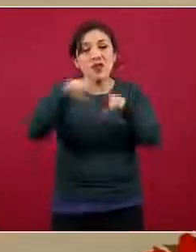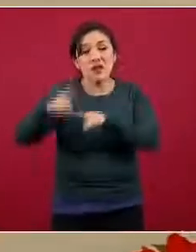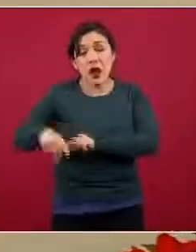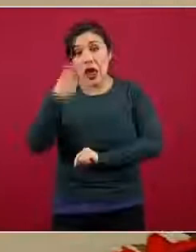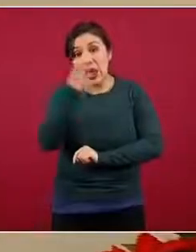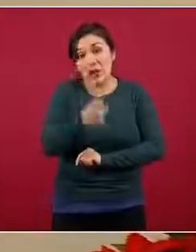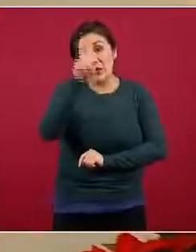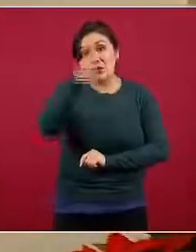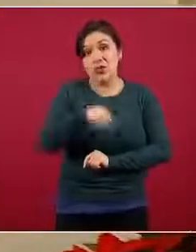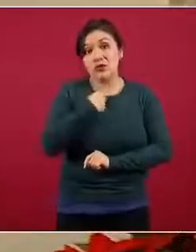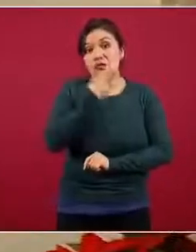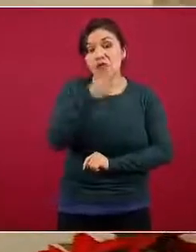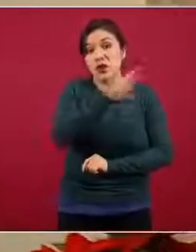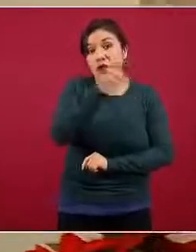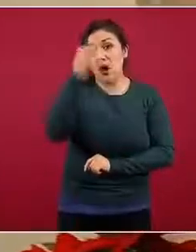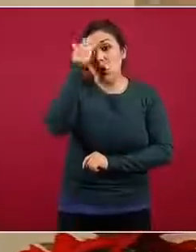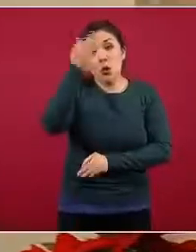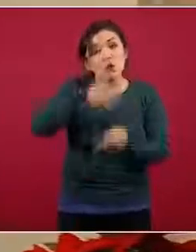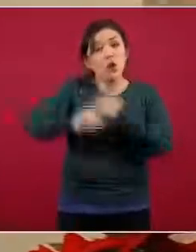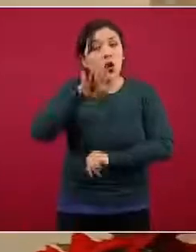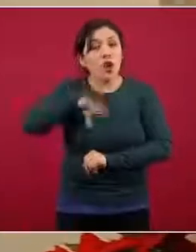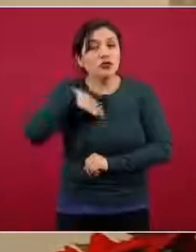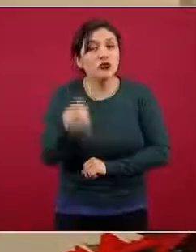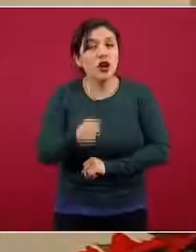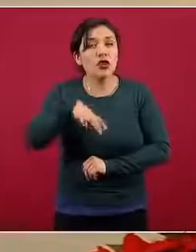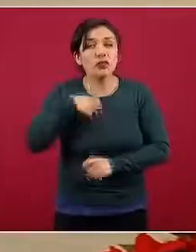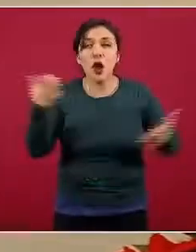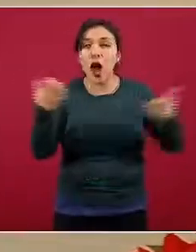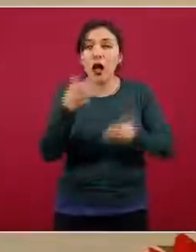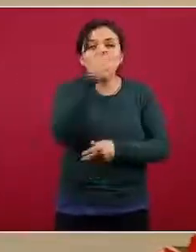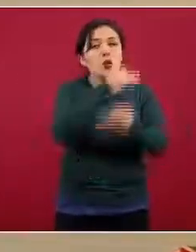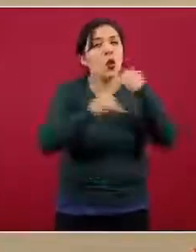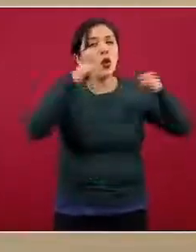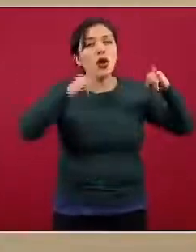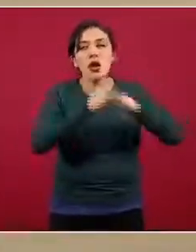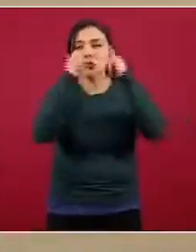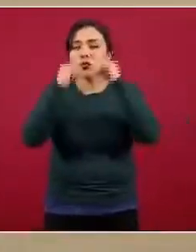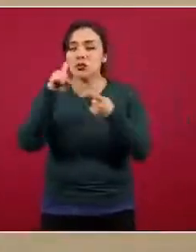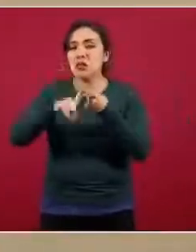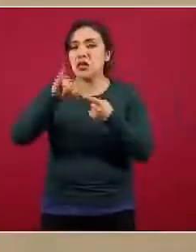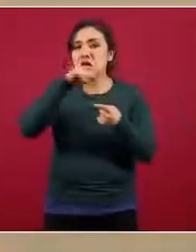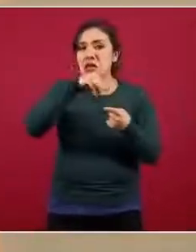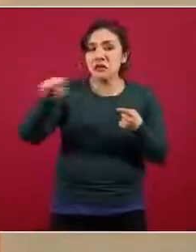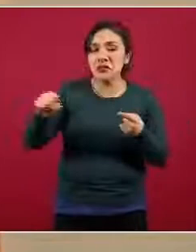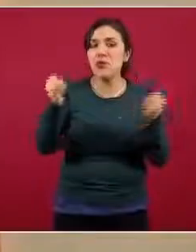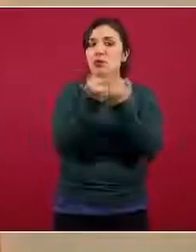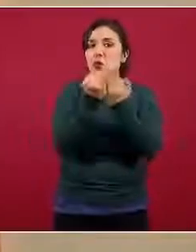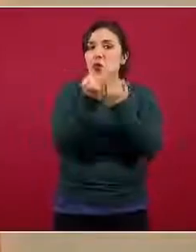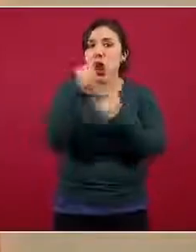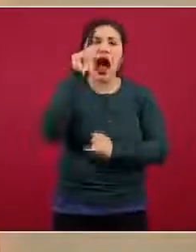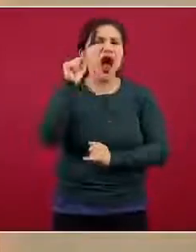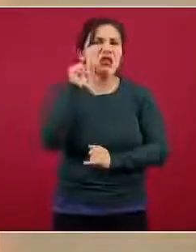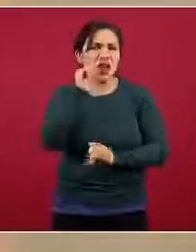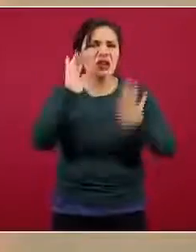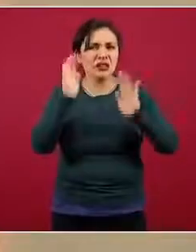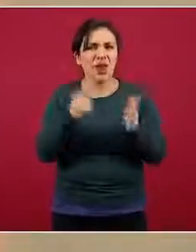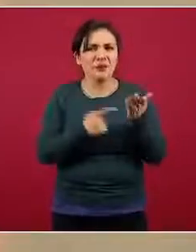el reconocimiento también a los esfuerzos que están haciendo todas las instituciones. El IMSS también presentó el día de